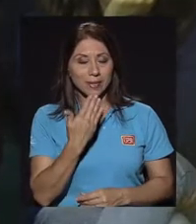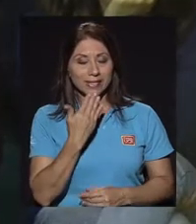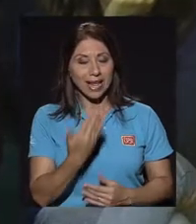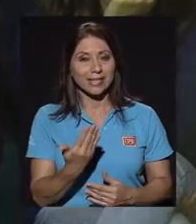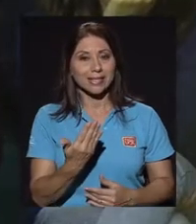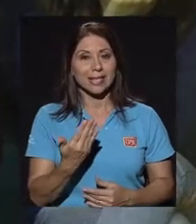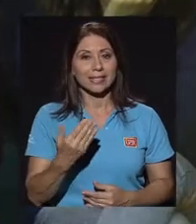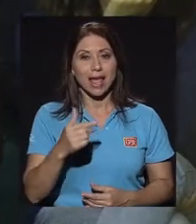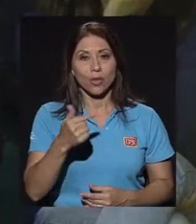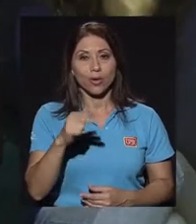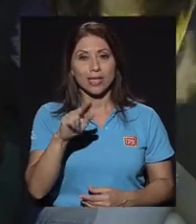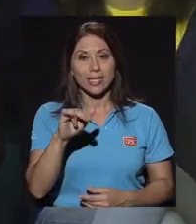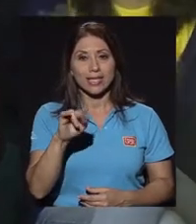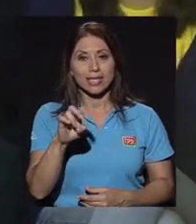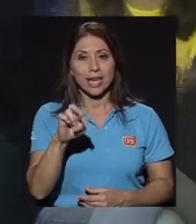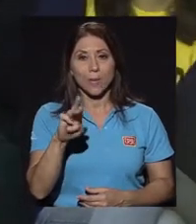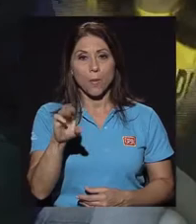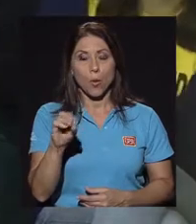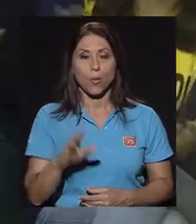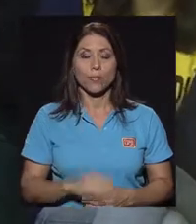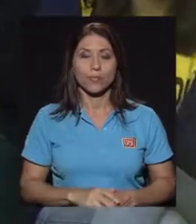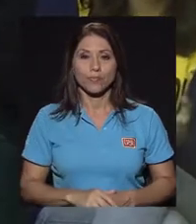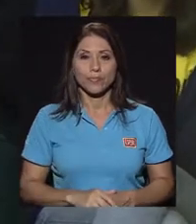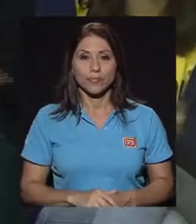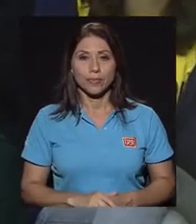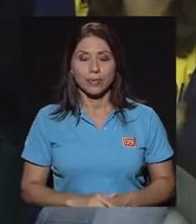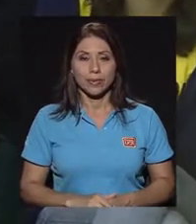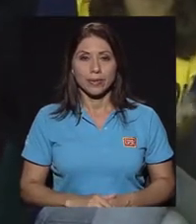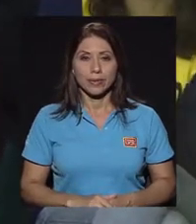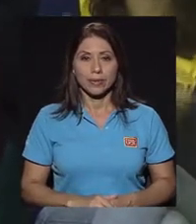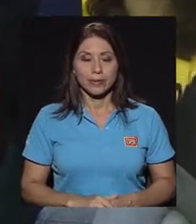Muchísimas gracias a don Guillermo.